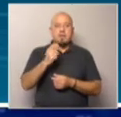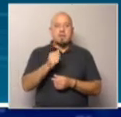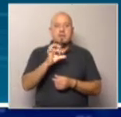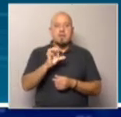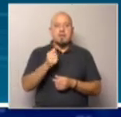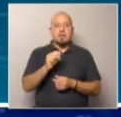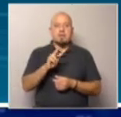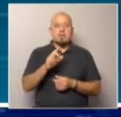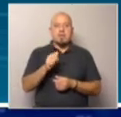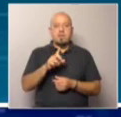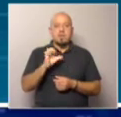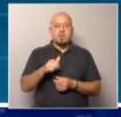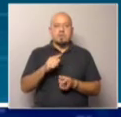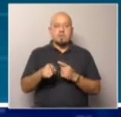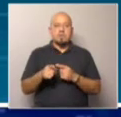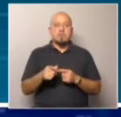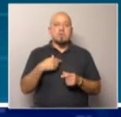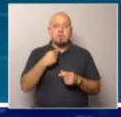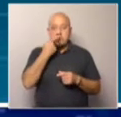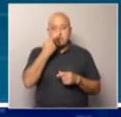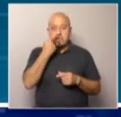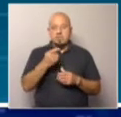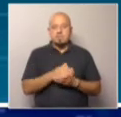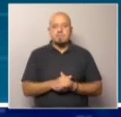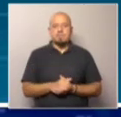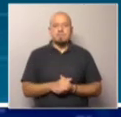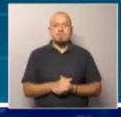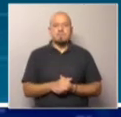donde está esa plaza, ¿no? Interesante la mirada.